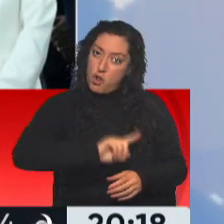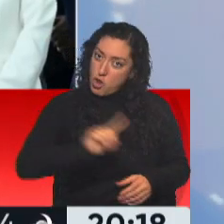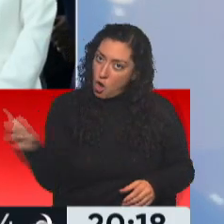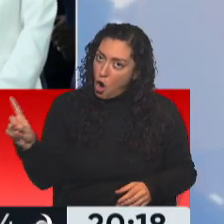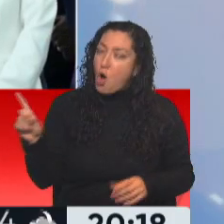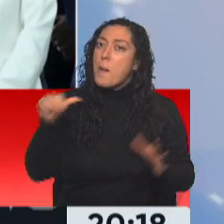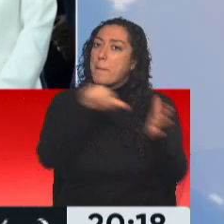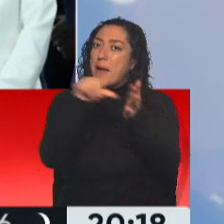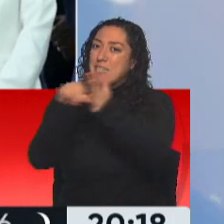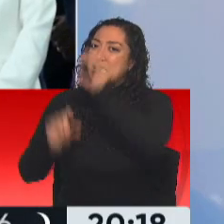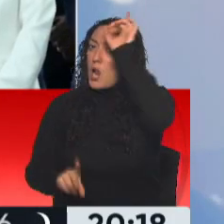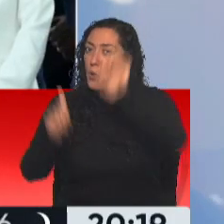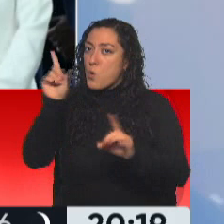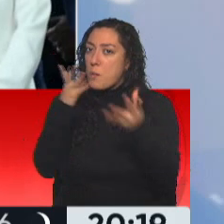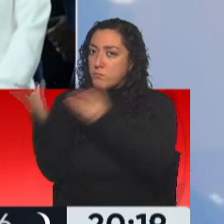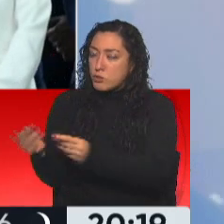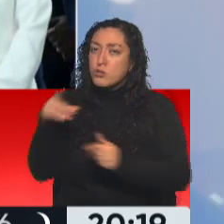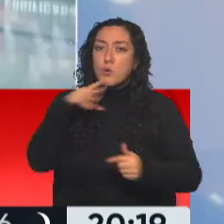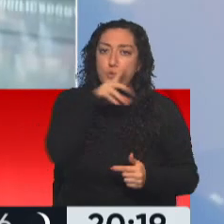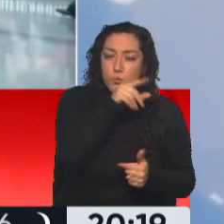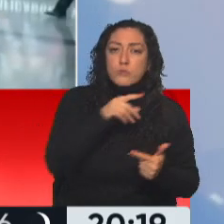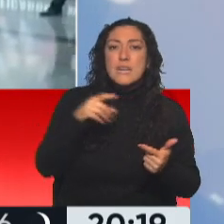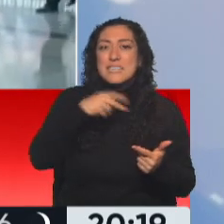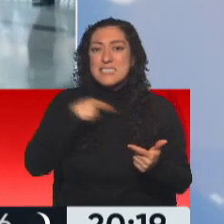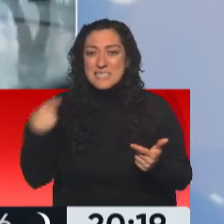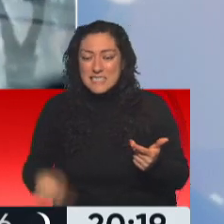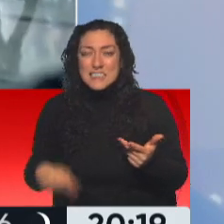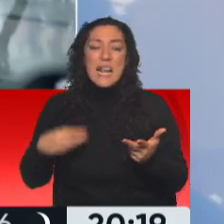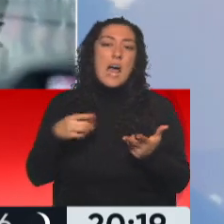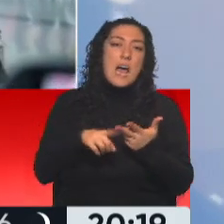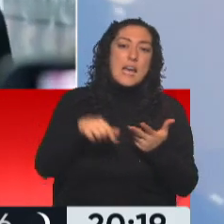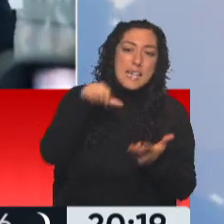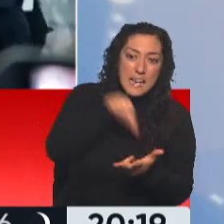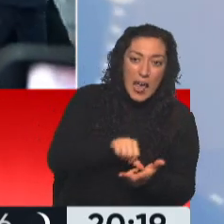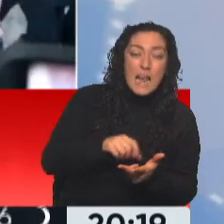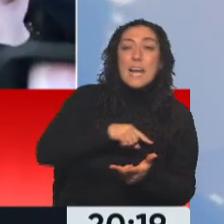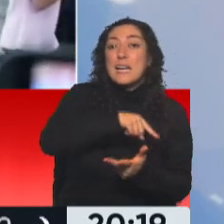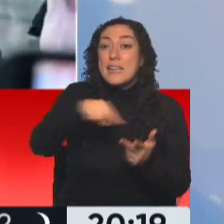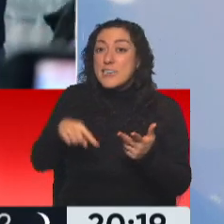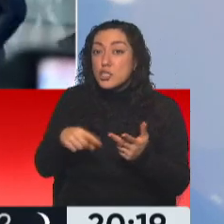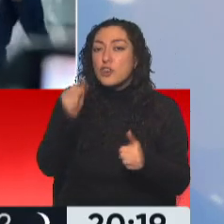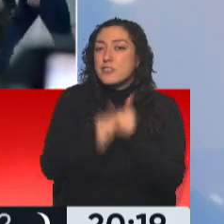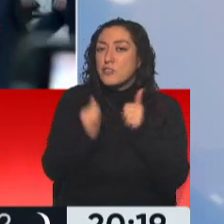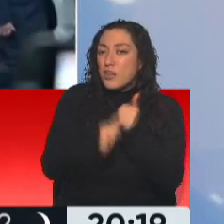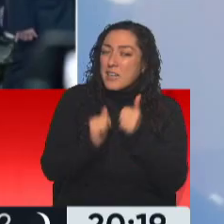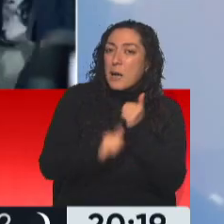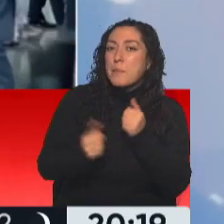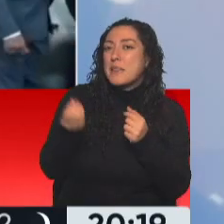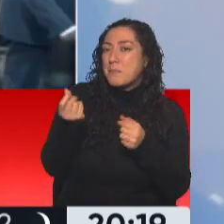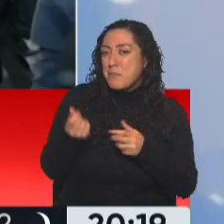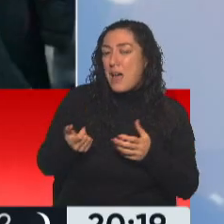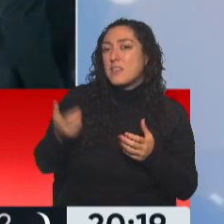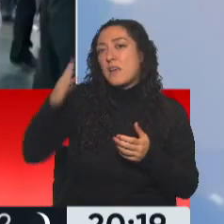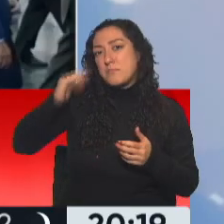apoyo, tú lo acabas de decir, de Rusia, de China, de Irán, países autocráticos que le han dado a Maduro históricamente apoyo financiero, apoyo